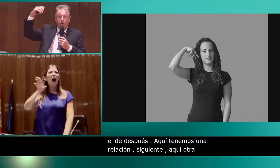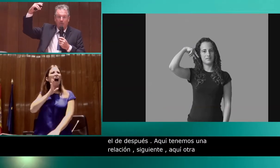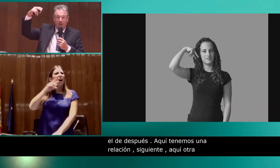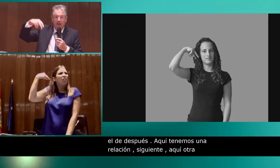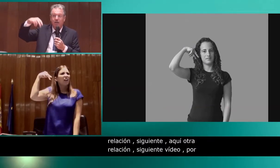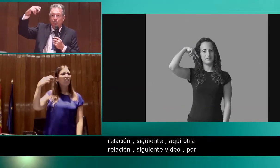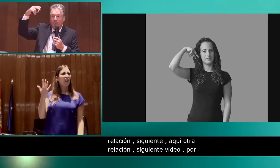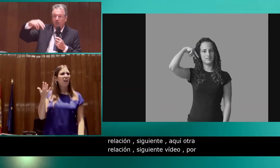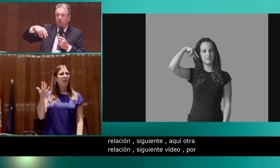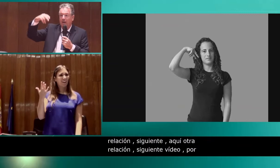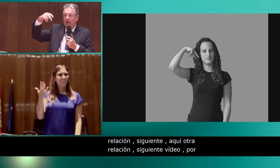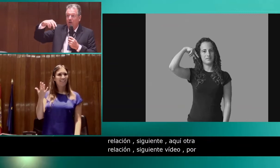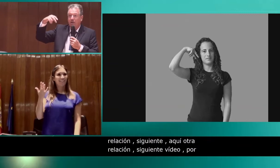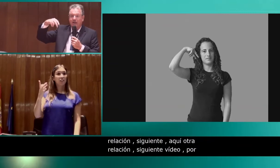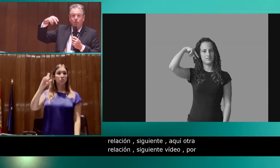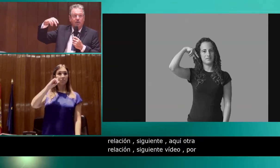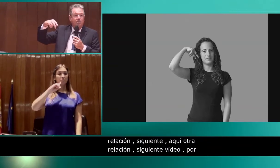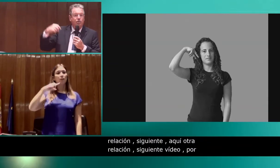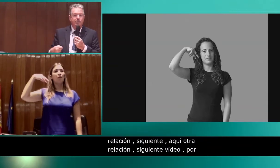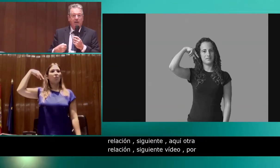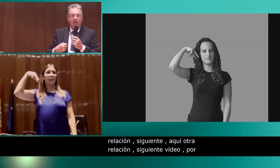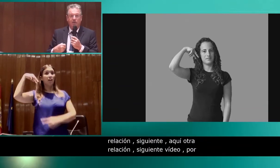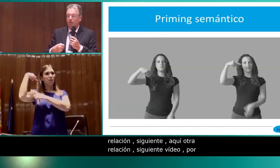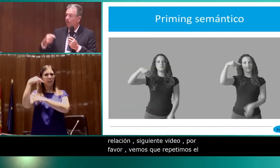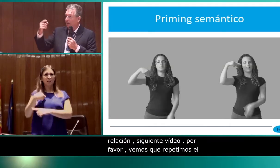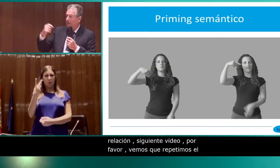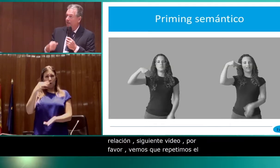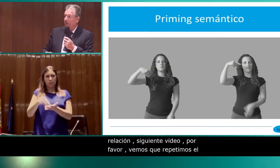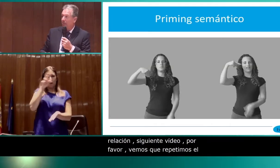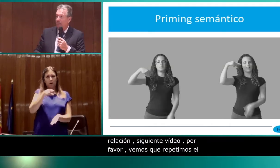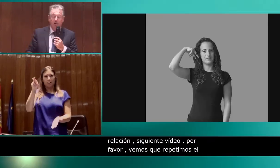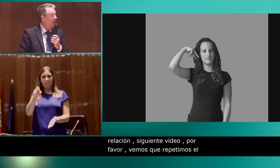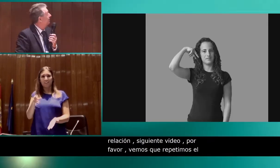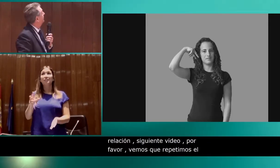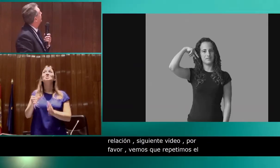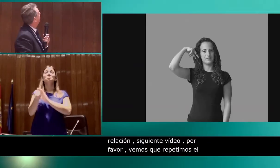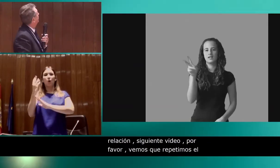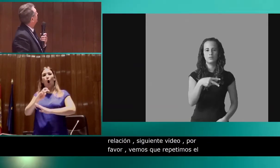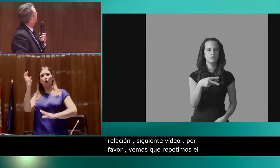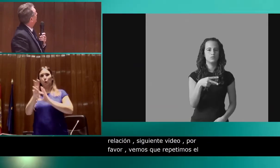¿vale? Sobre cereza es sobre lo que estamos haciendo siempre la decisión. Siguiente vídeo, por favor.